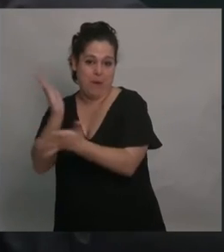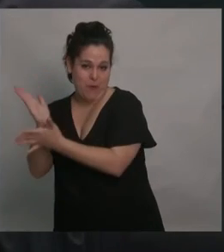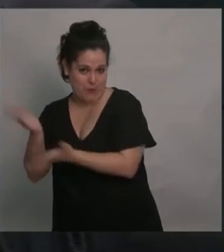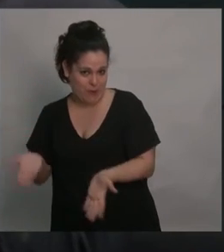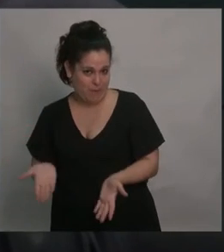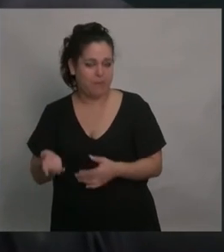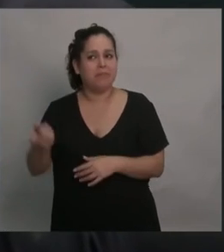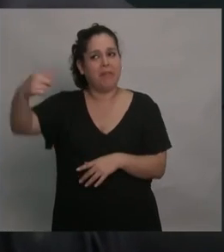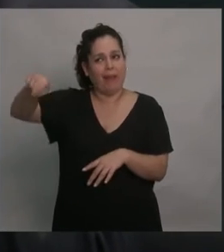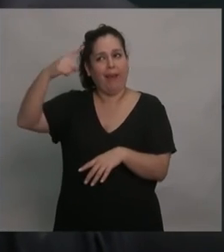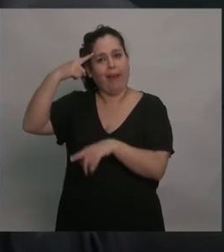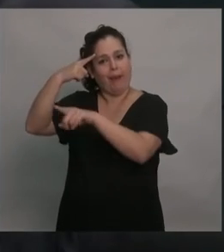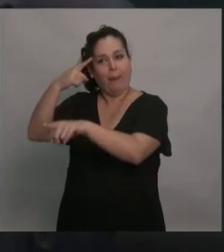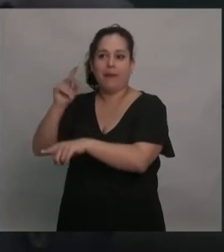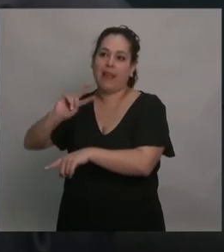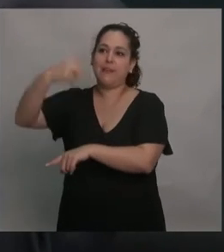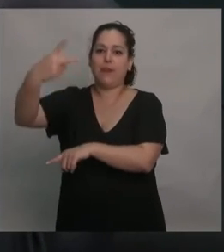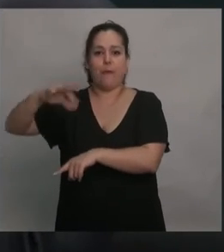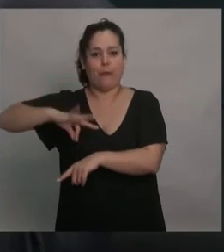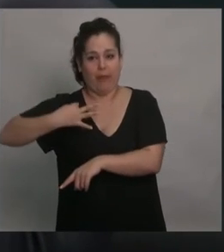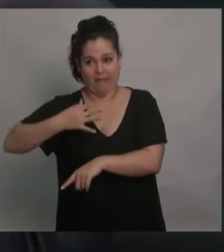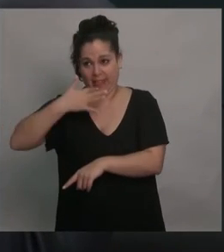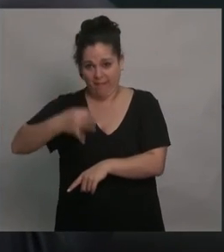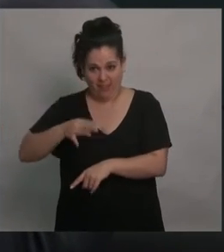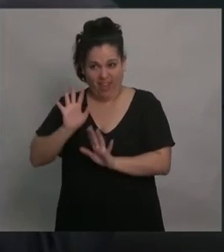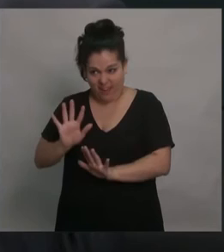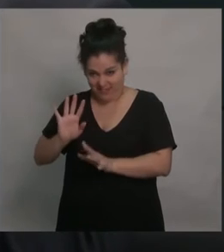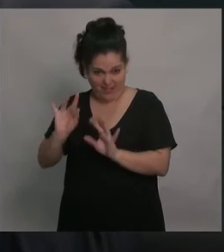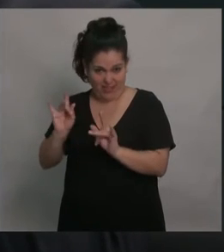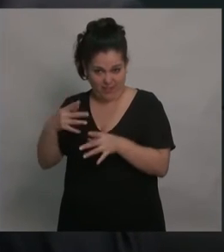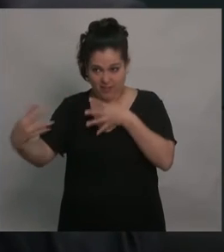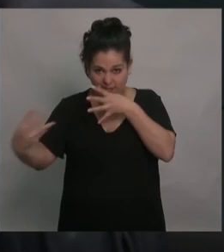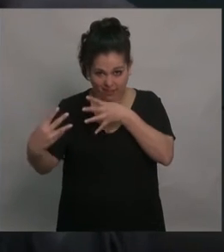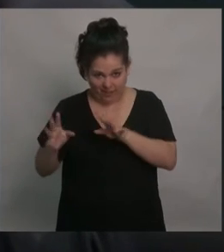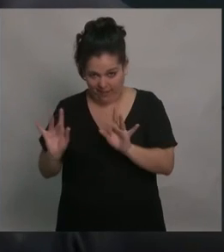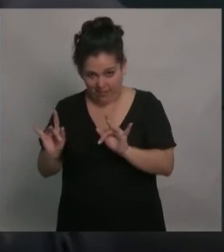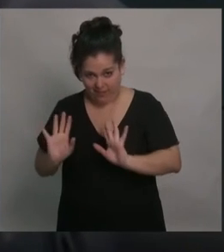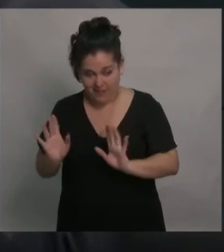segunda vida. Así de difícil es la batalla. Pero en Cuba